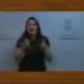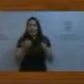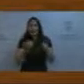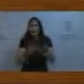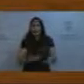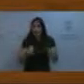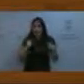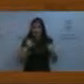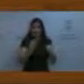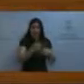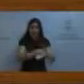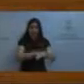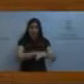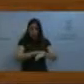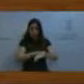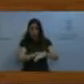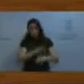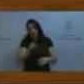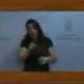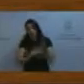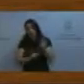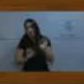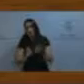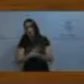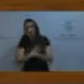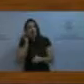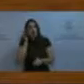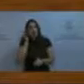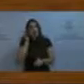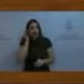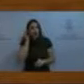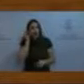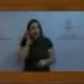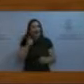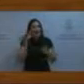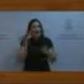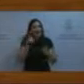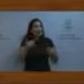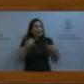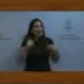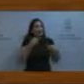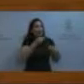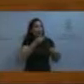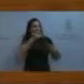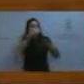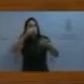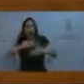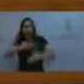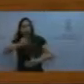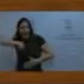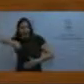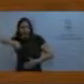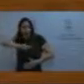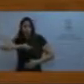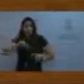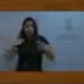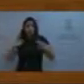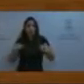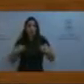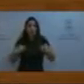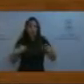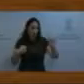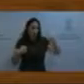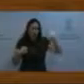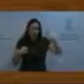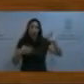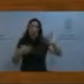como Gobierno y la de la consejera muy especialmente al Parlamento y a estos diputados. Es decir, oiga, no, mire, la decisión o aprueban